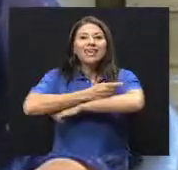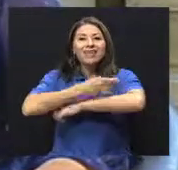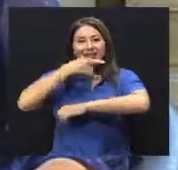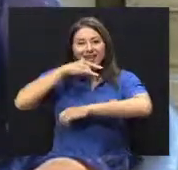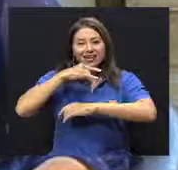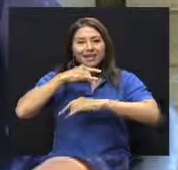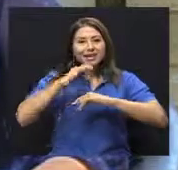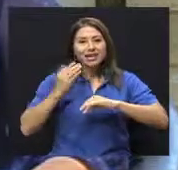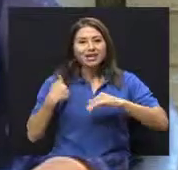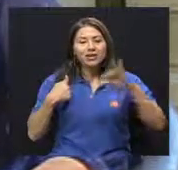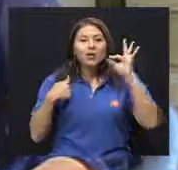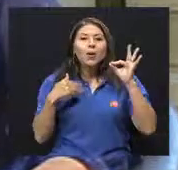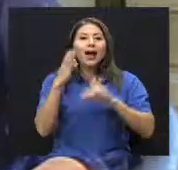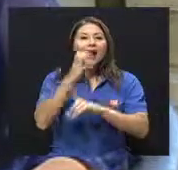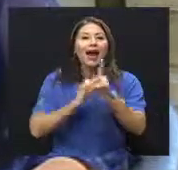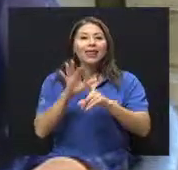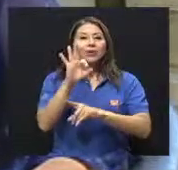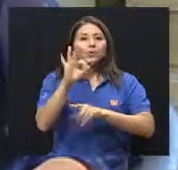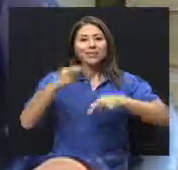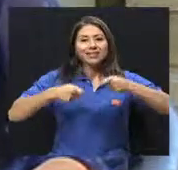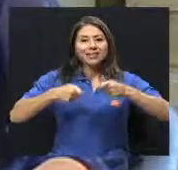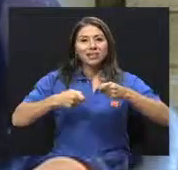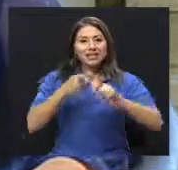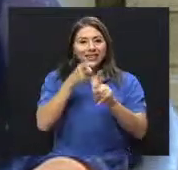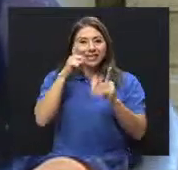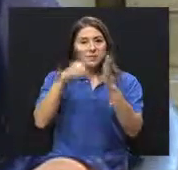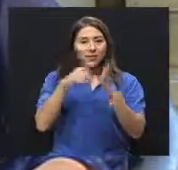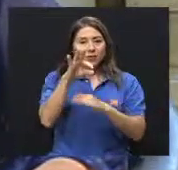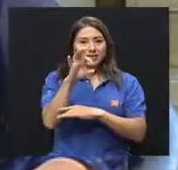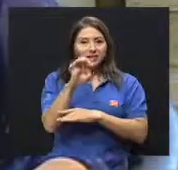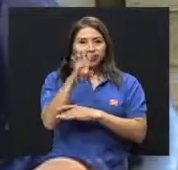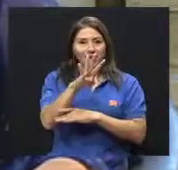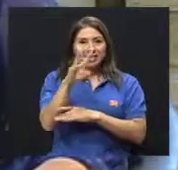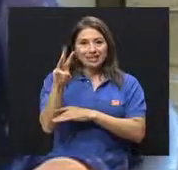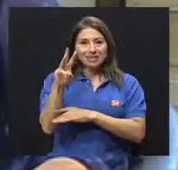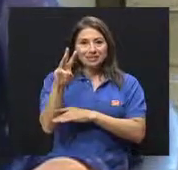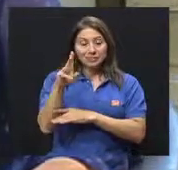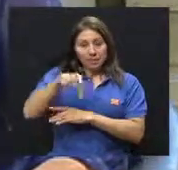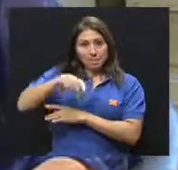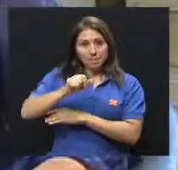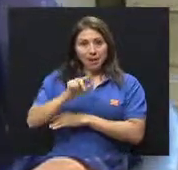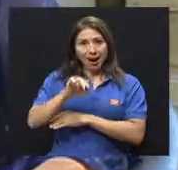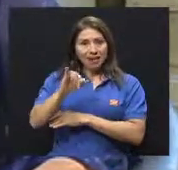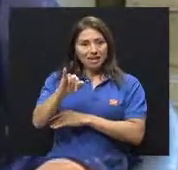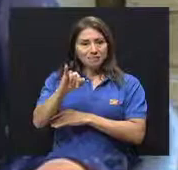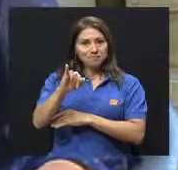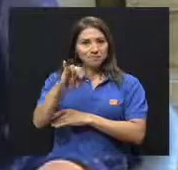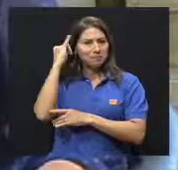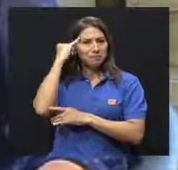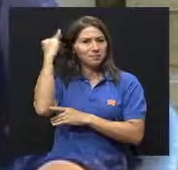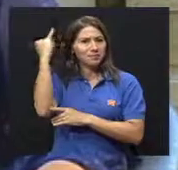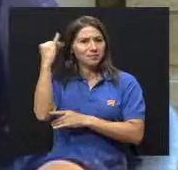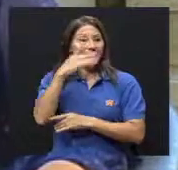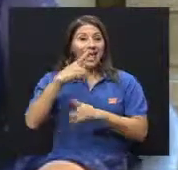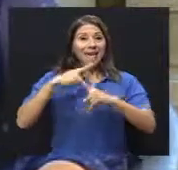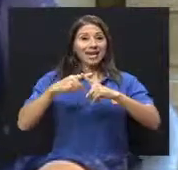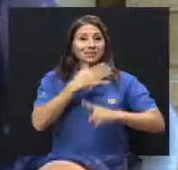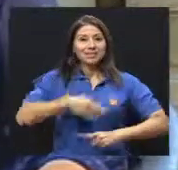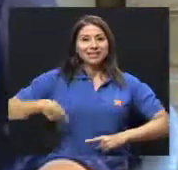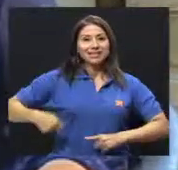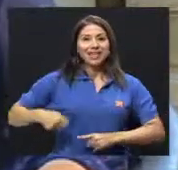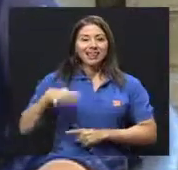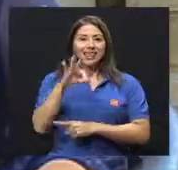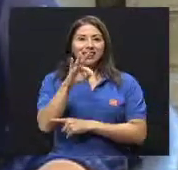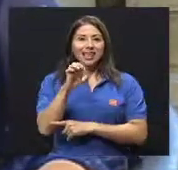septiembre desde 1946, cuando por iniciativa del patronato, el expresidente Teodoro Picado